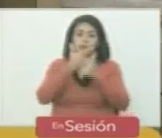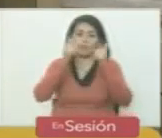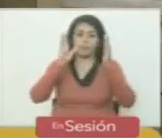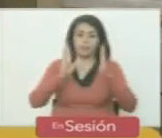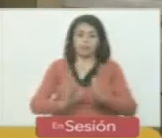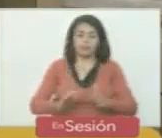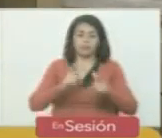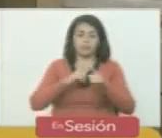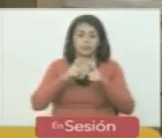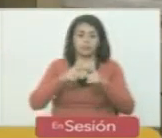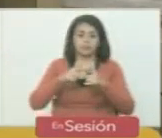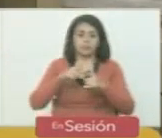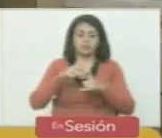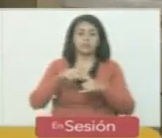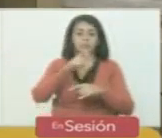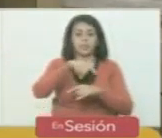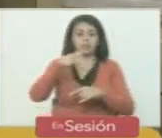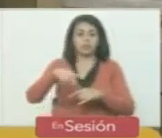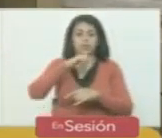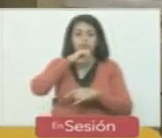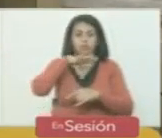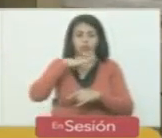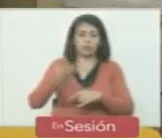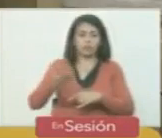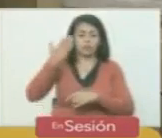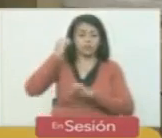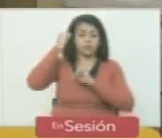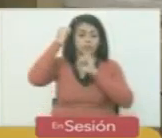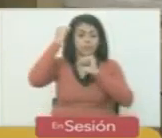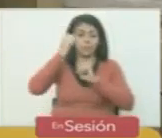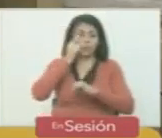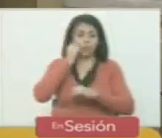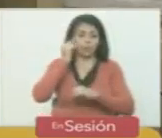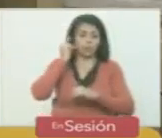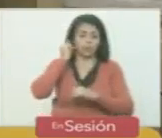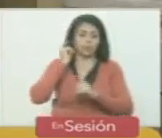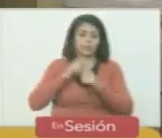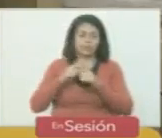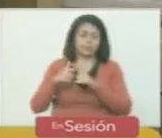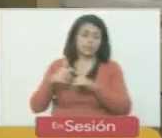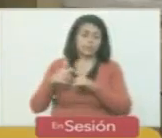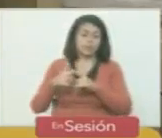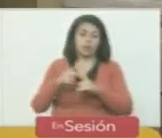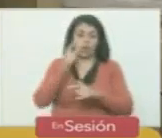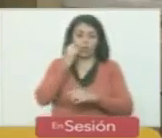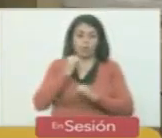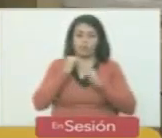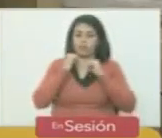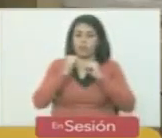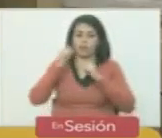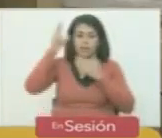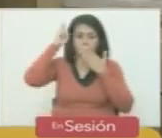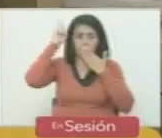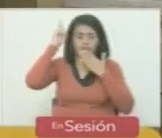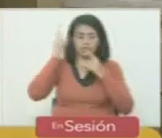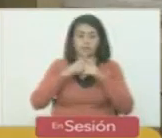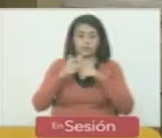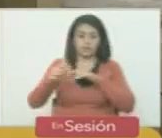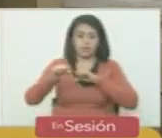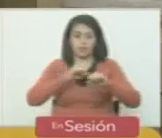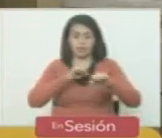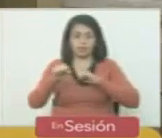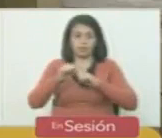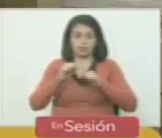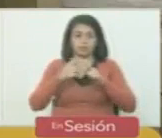libertadora de los próceres, héroes y heroínas, guerreros y guerreras indígenas, con